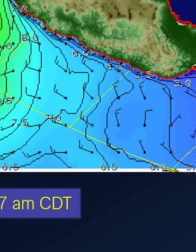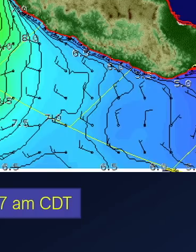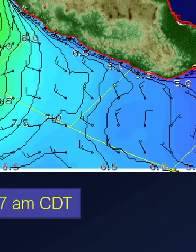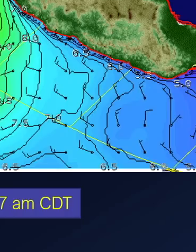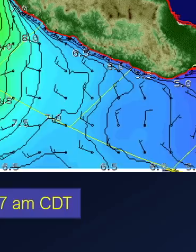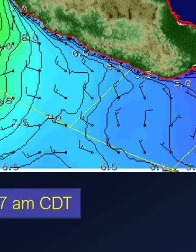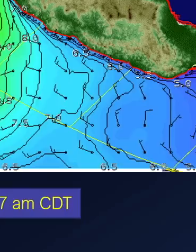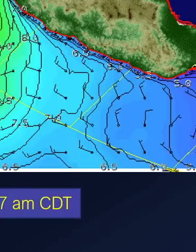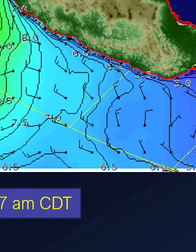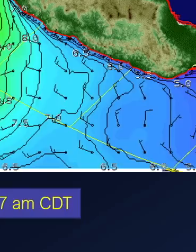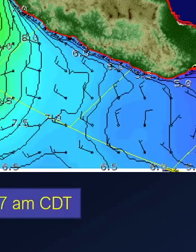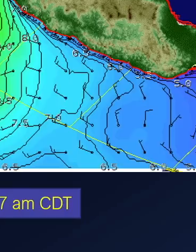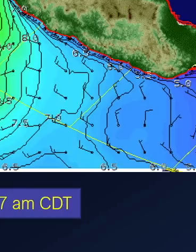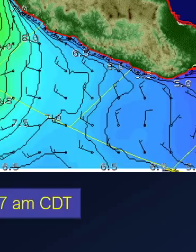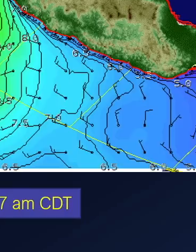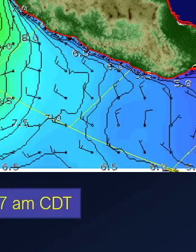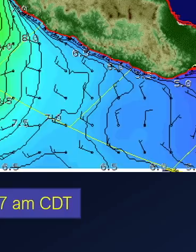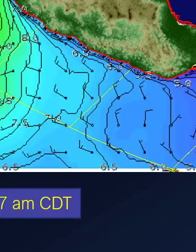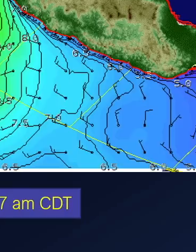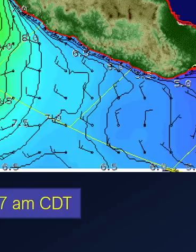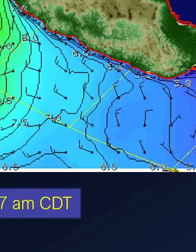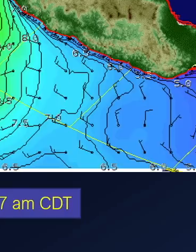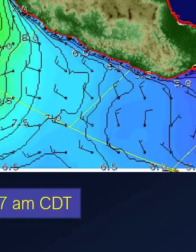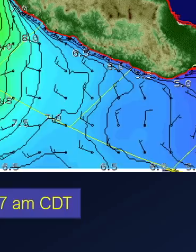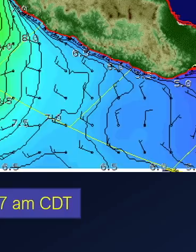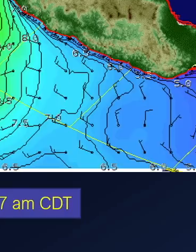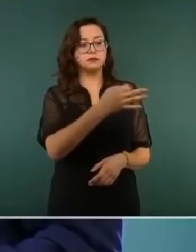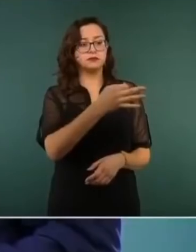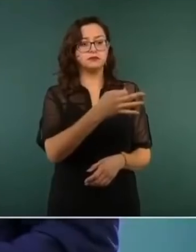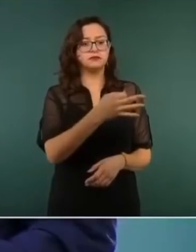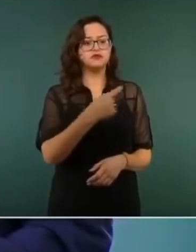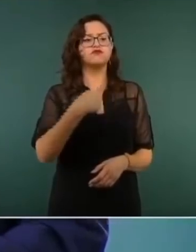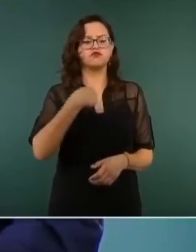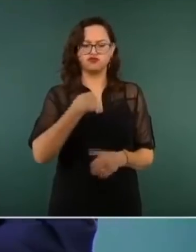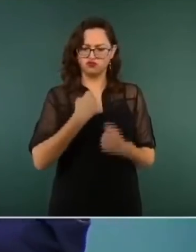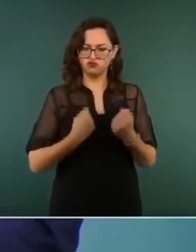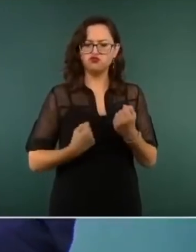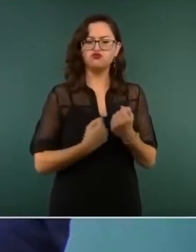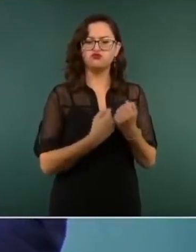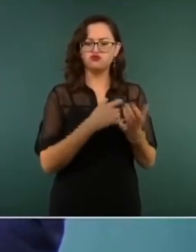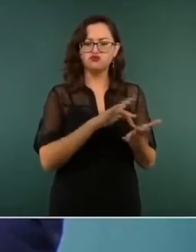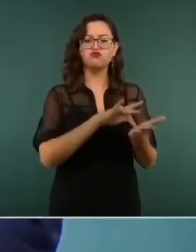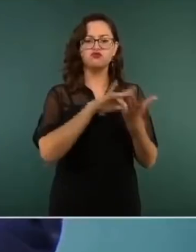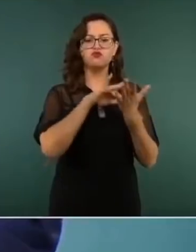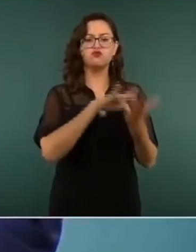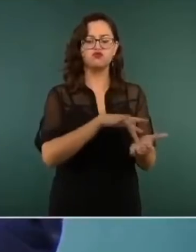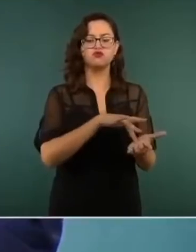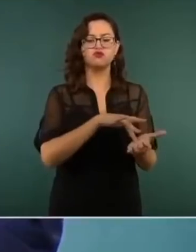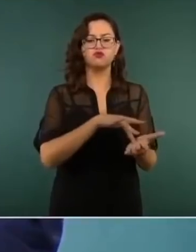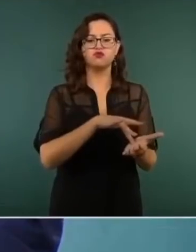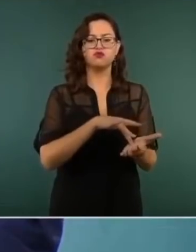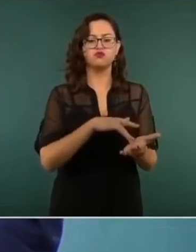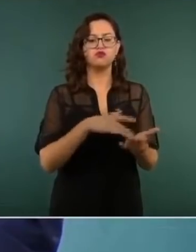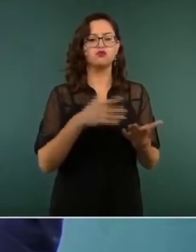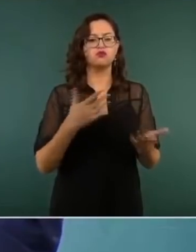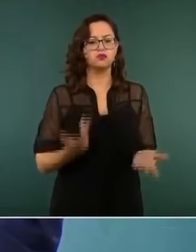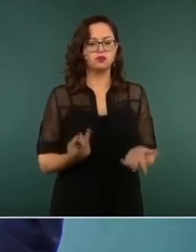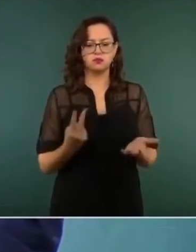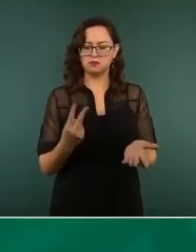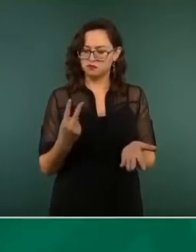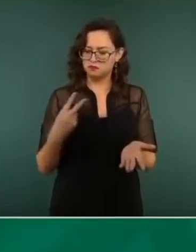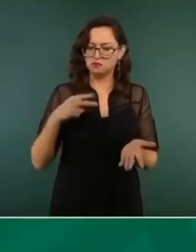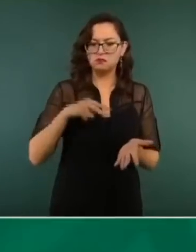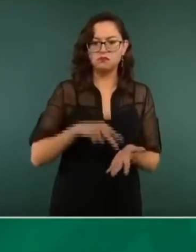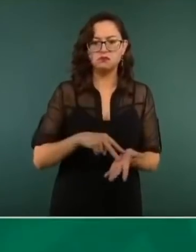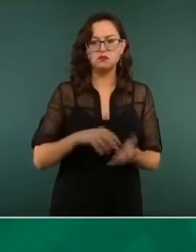170 kilómetros de los cabos donde pegará pasada la medianoche frente al presidente lópez obrador el gobernador panista de querétaro